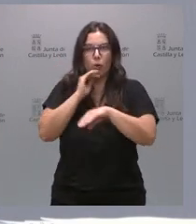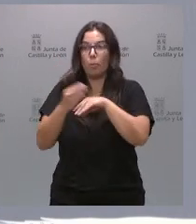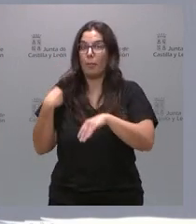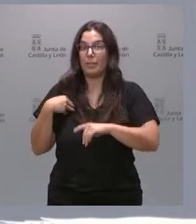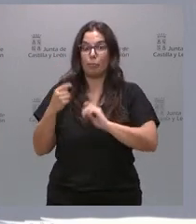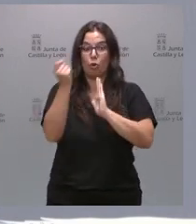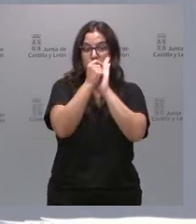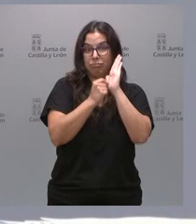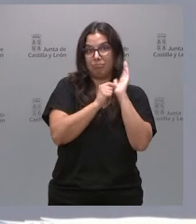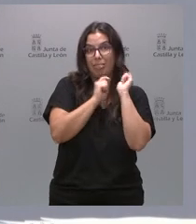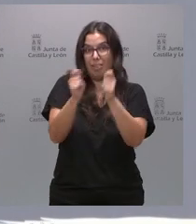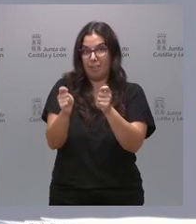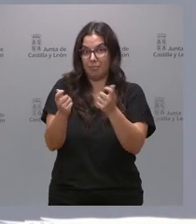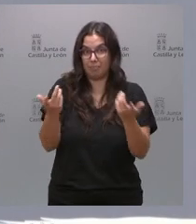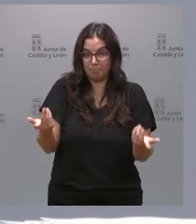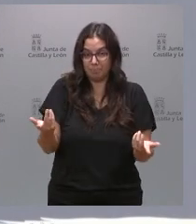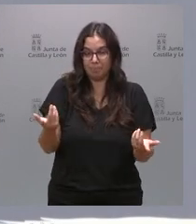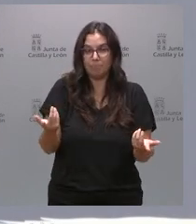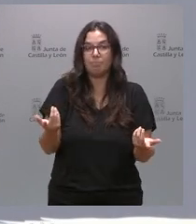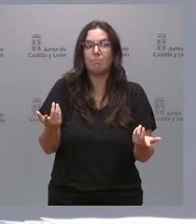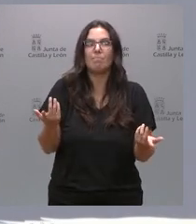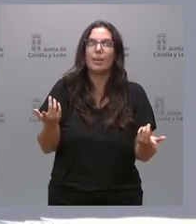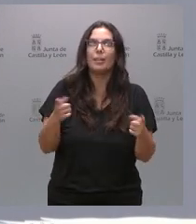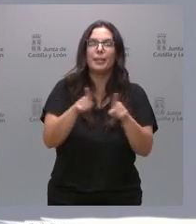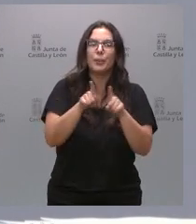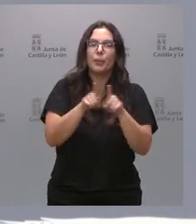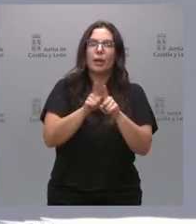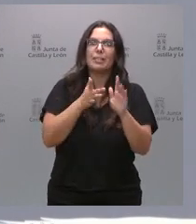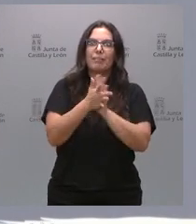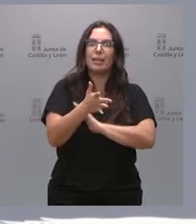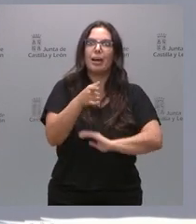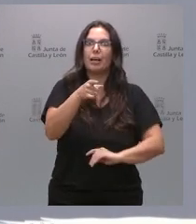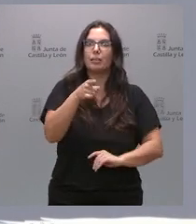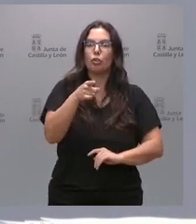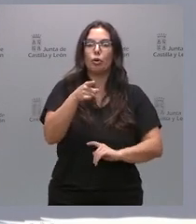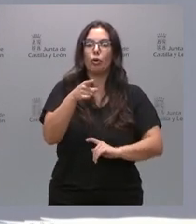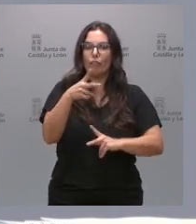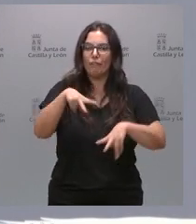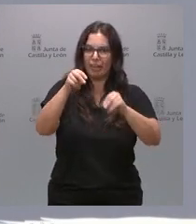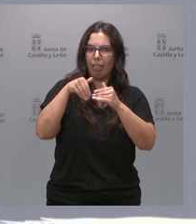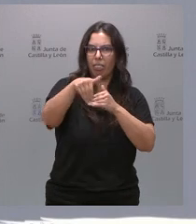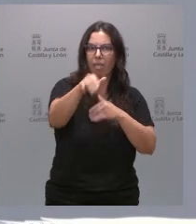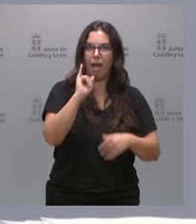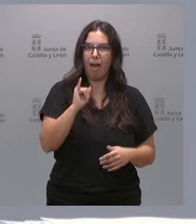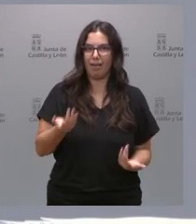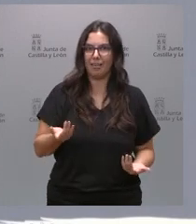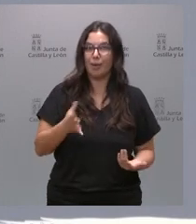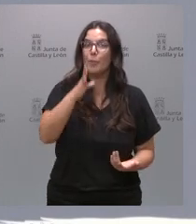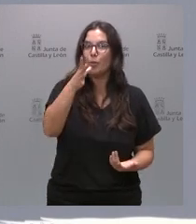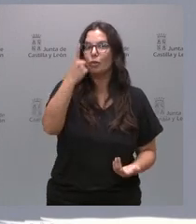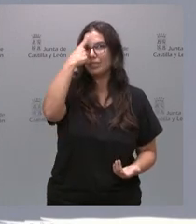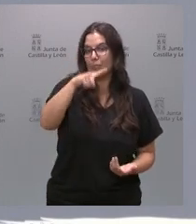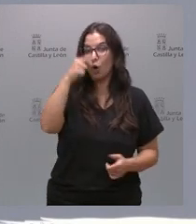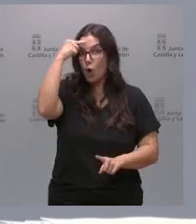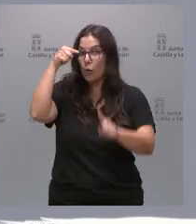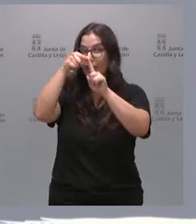aquella concesión Pero esto digamos que es un elemento que tiene un punto y final porque también somos conscientes que el